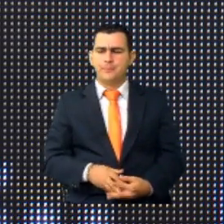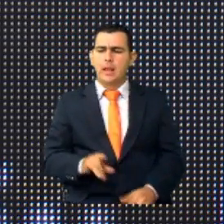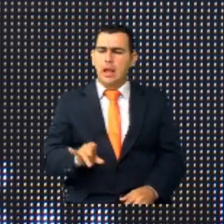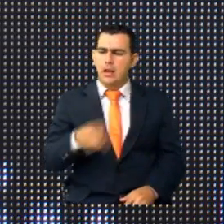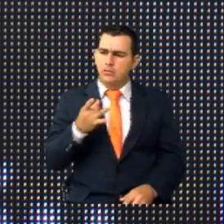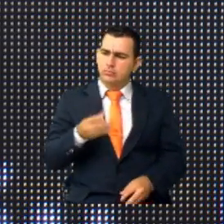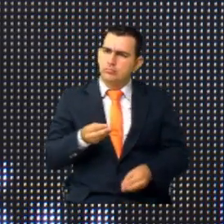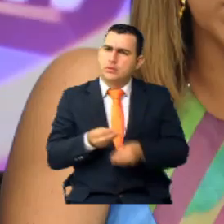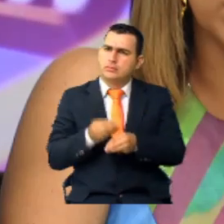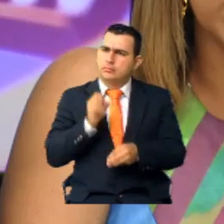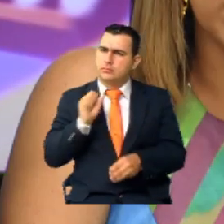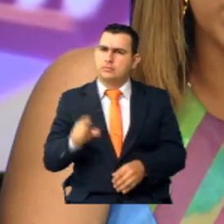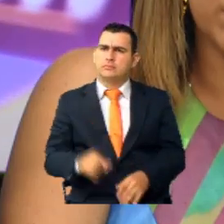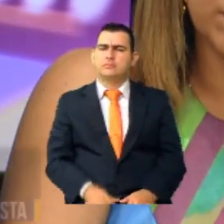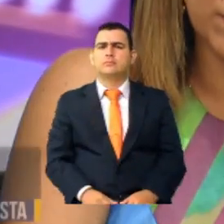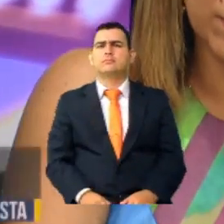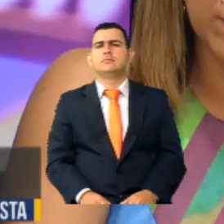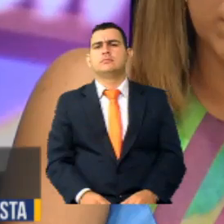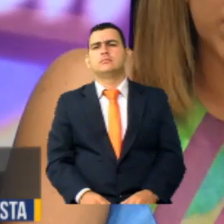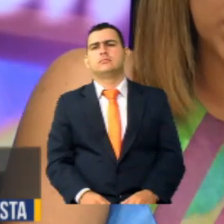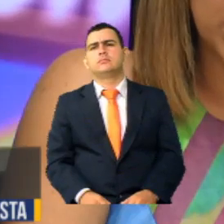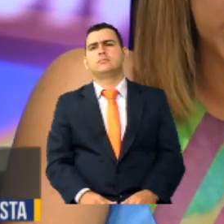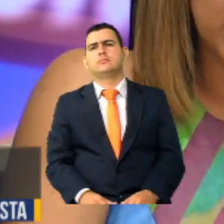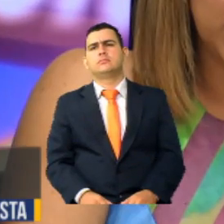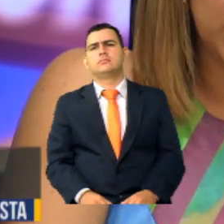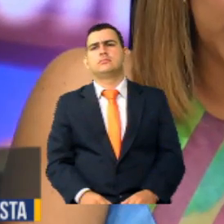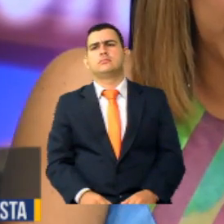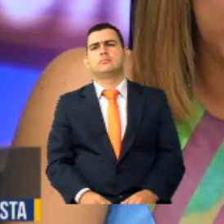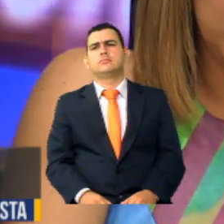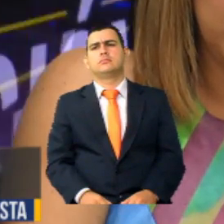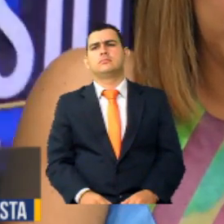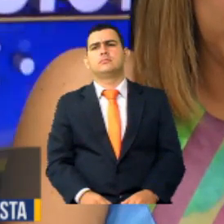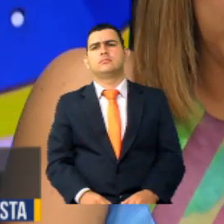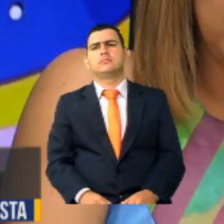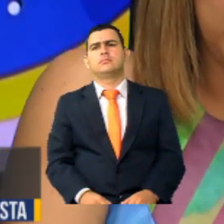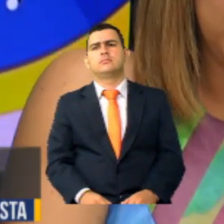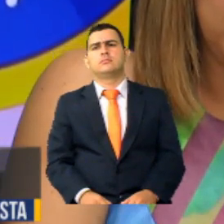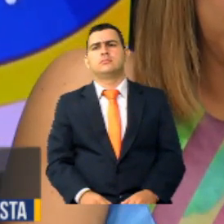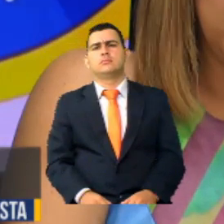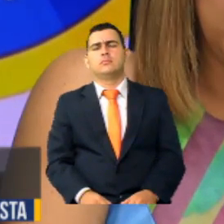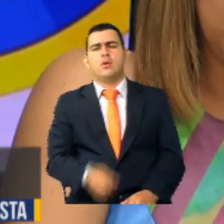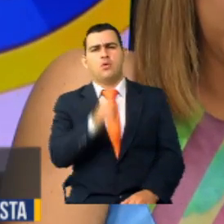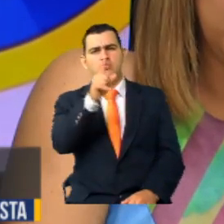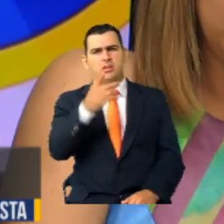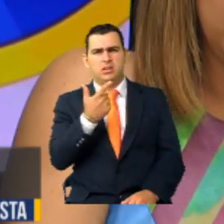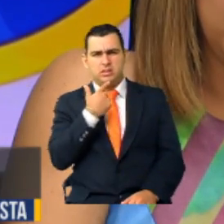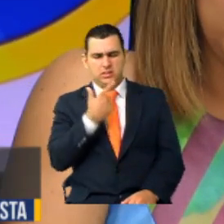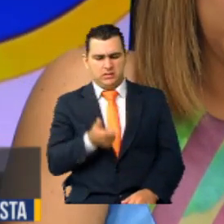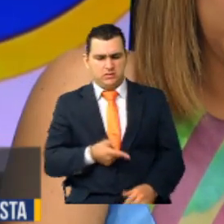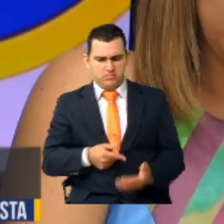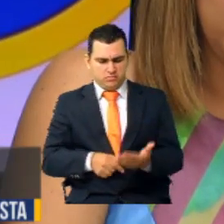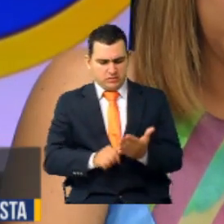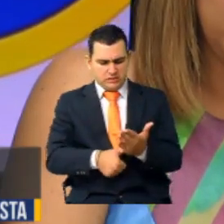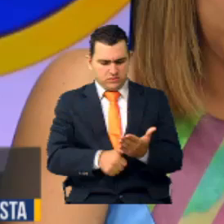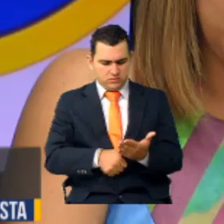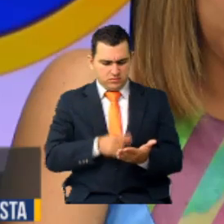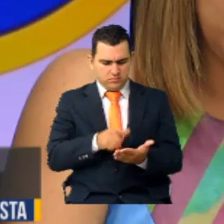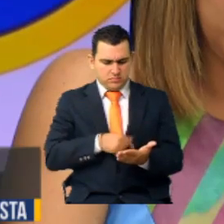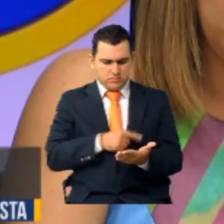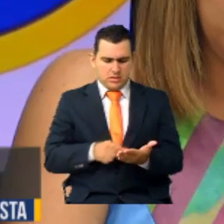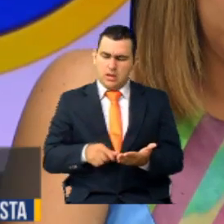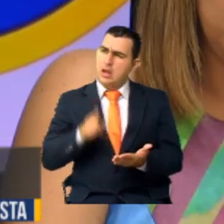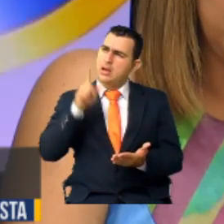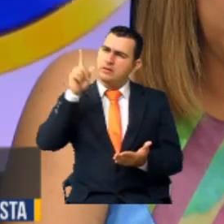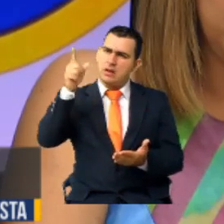contrapregunta. ¿Pero por qué, con qué intención inscribió usted su cédula en la mesa número 3 de la institución educativa del municipio de La